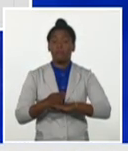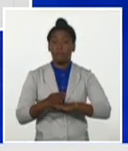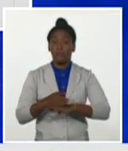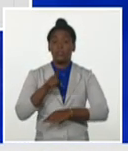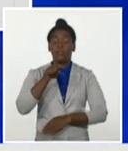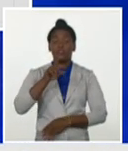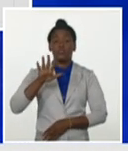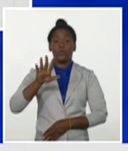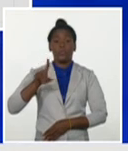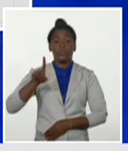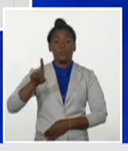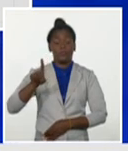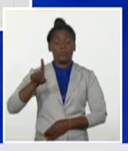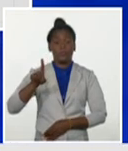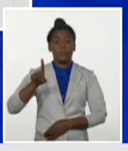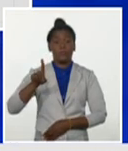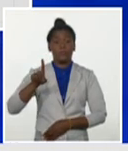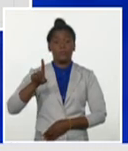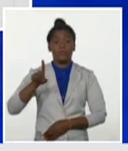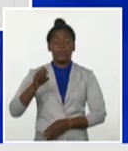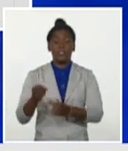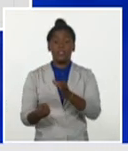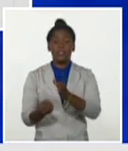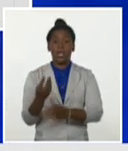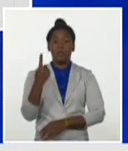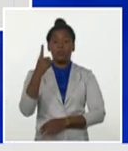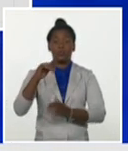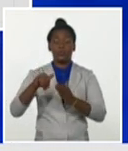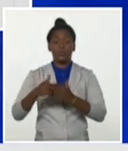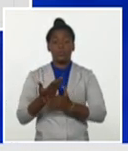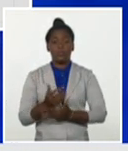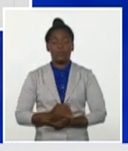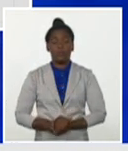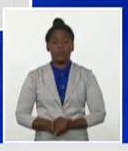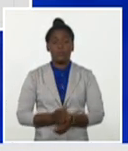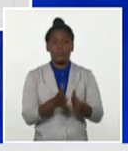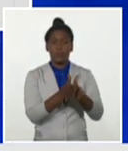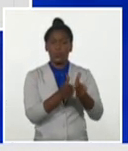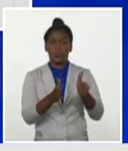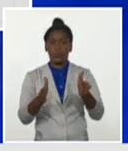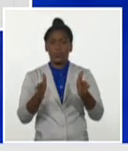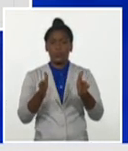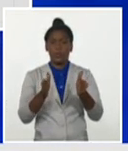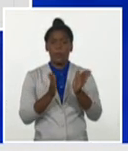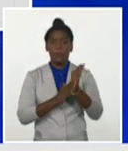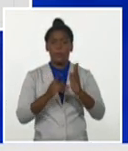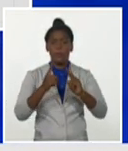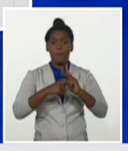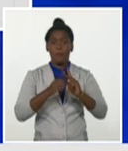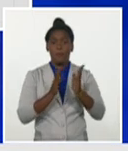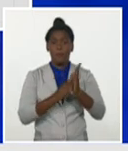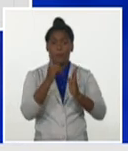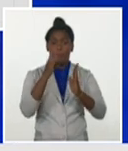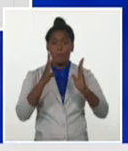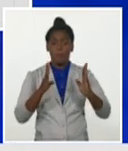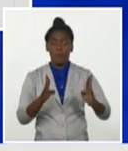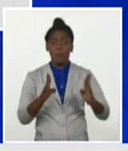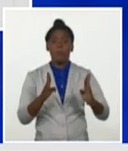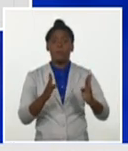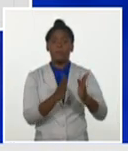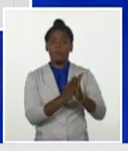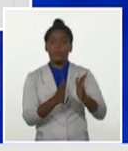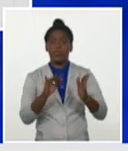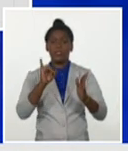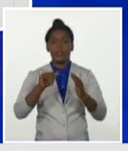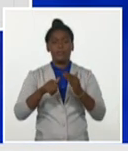151 casos por día. En los 6 primeros días de mayo se han diagnosticado 930